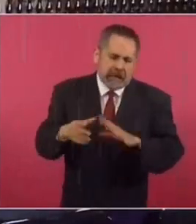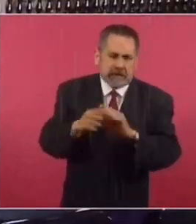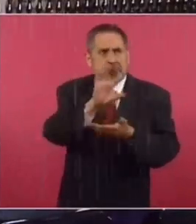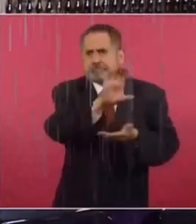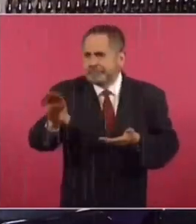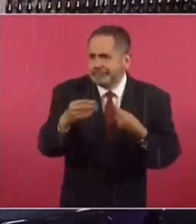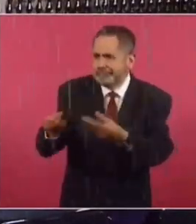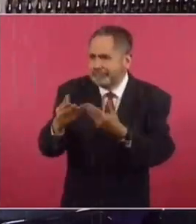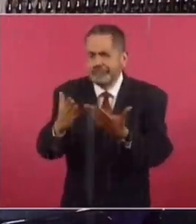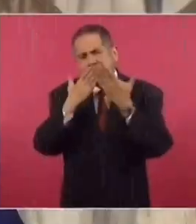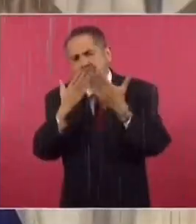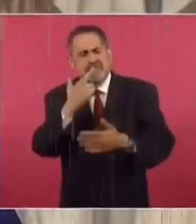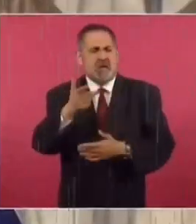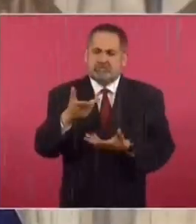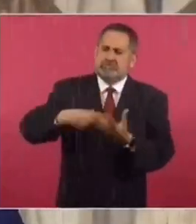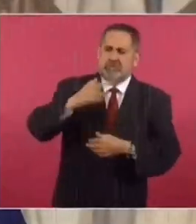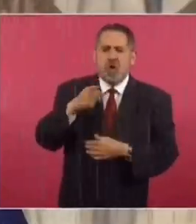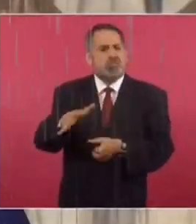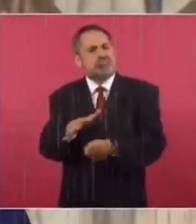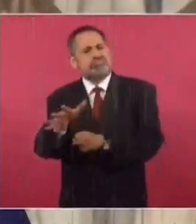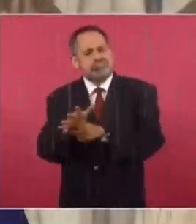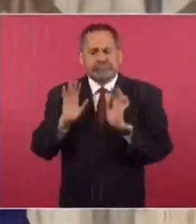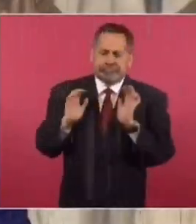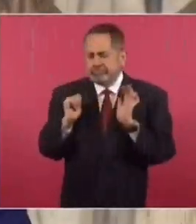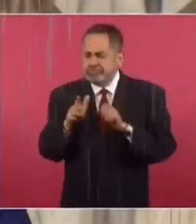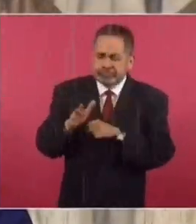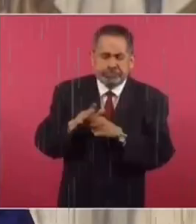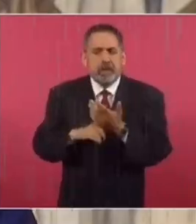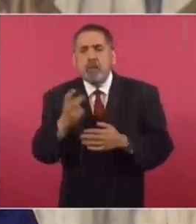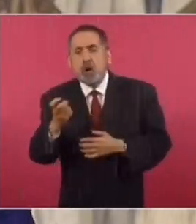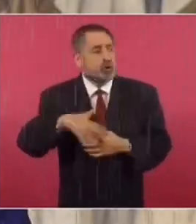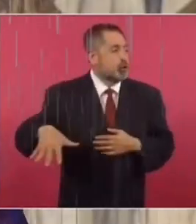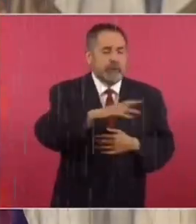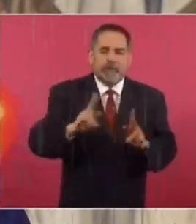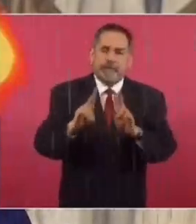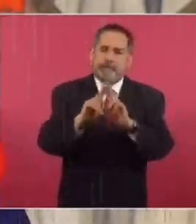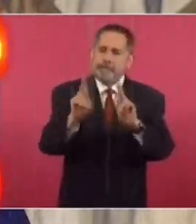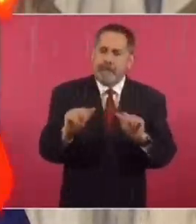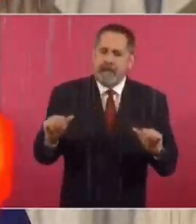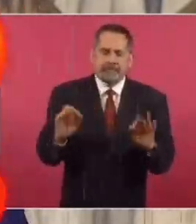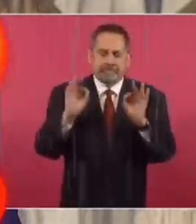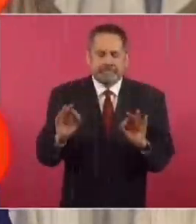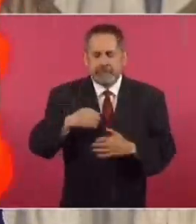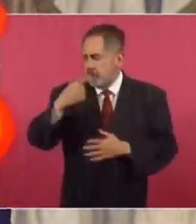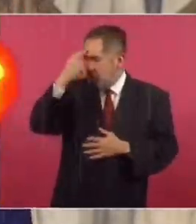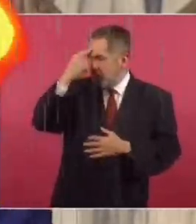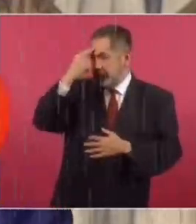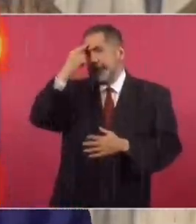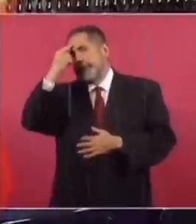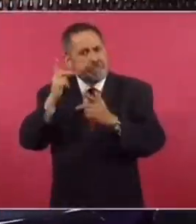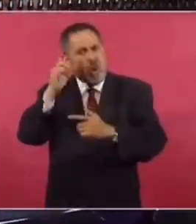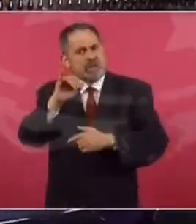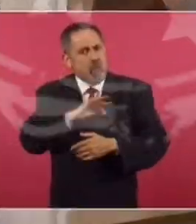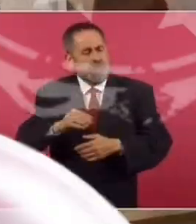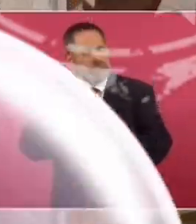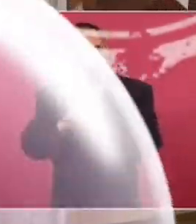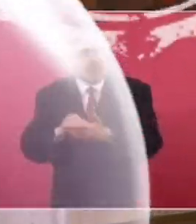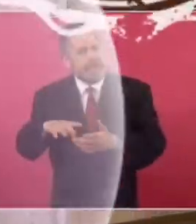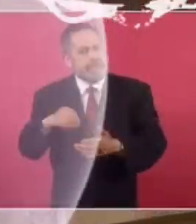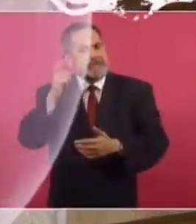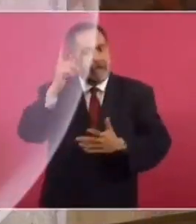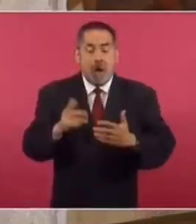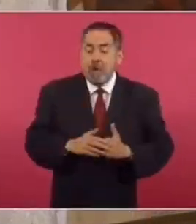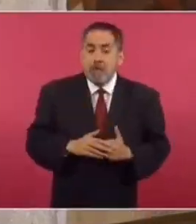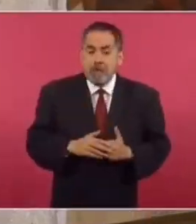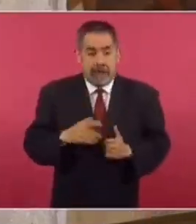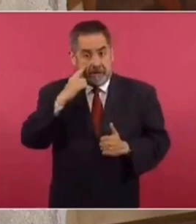garantizarse cuando menos lo básico, se ha mantenido la paz y ha permanecido encendida la llama de la esperanza. México